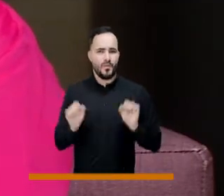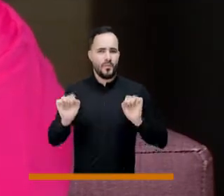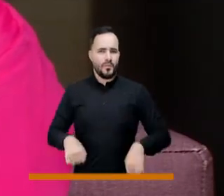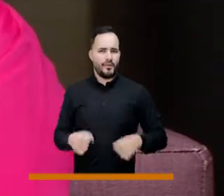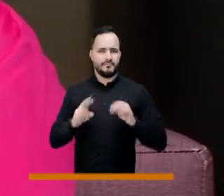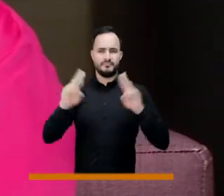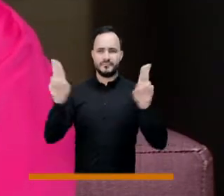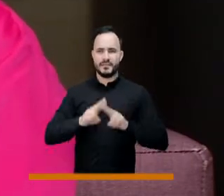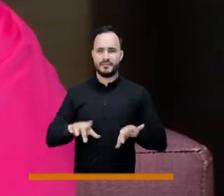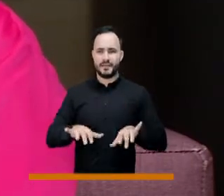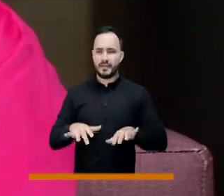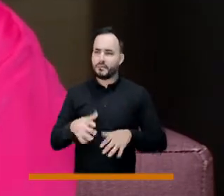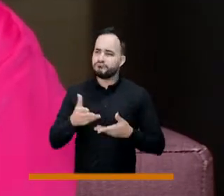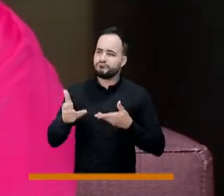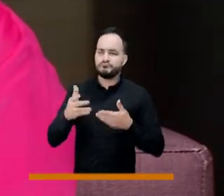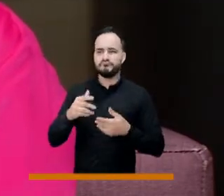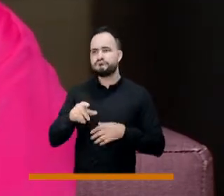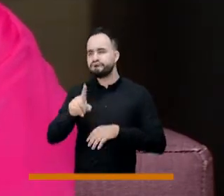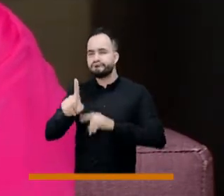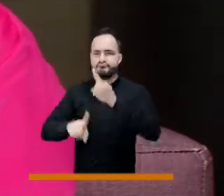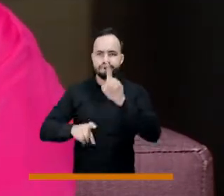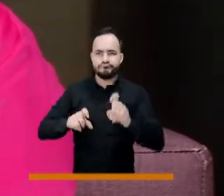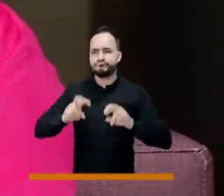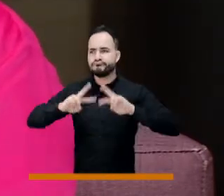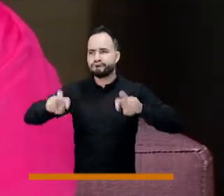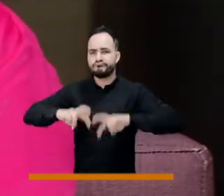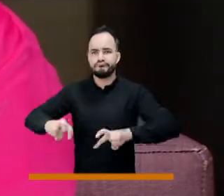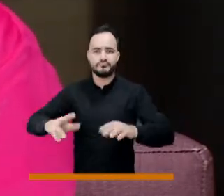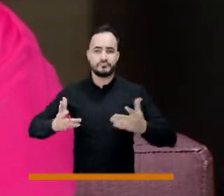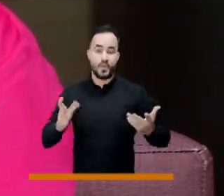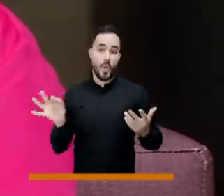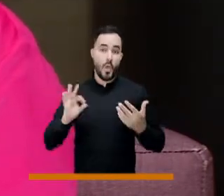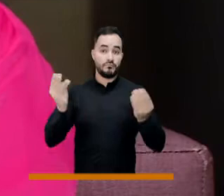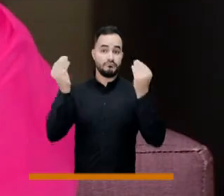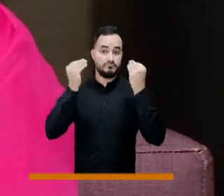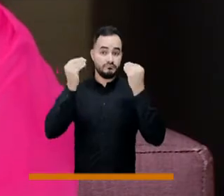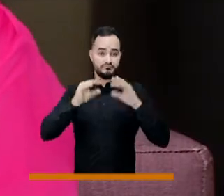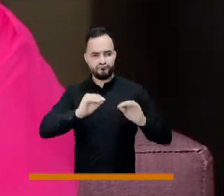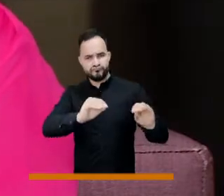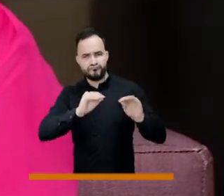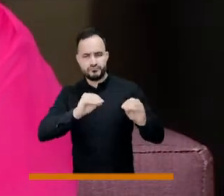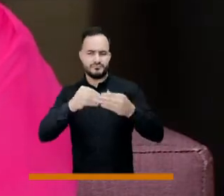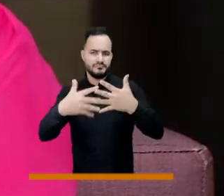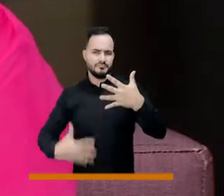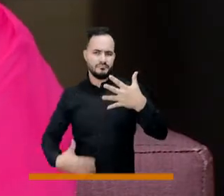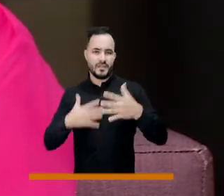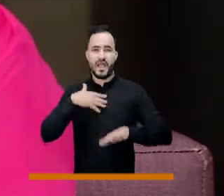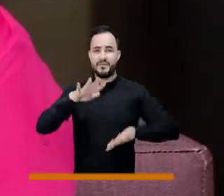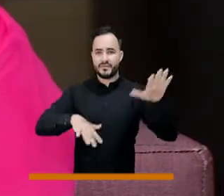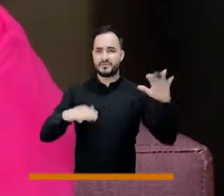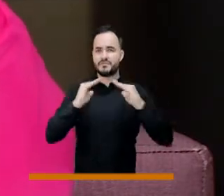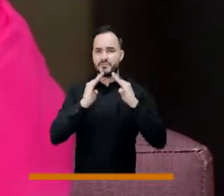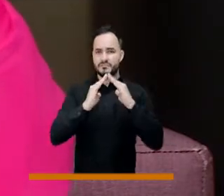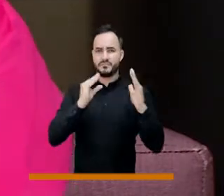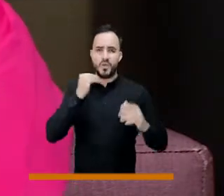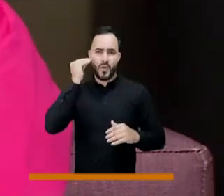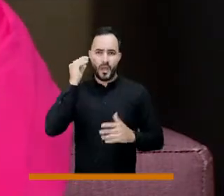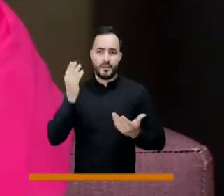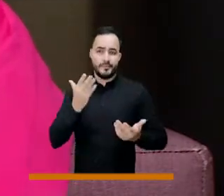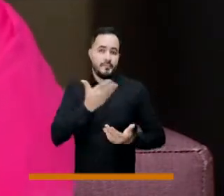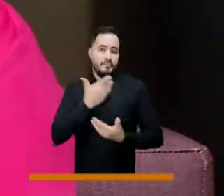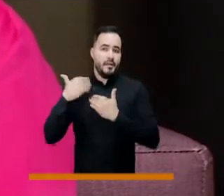hogar pueden obtener esos bienes y servicios, capacitaciones para las mujeres madres, cabeza de familia, una